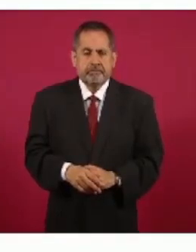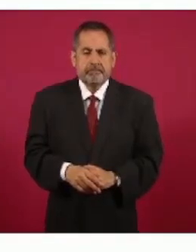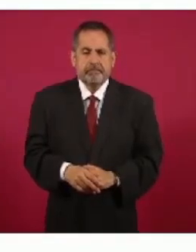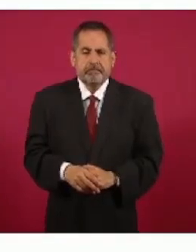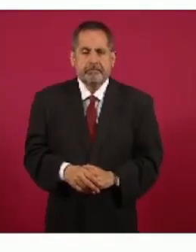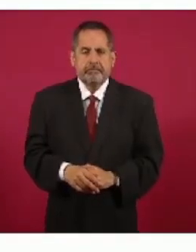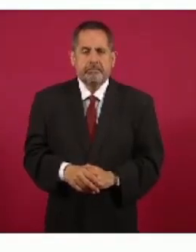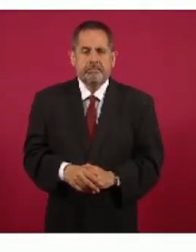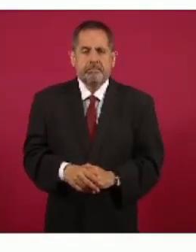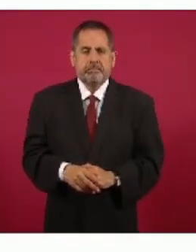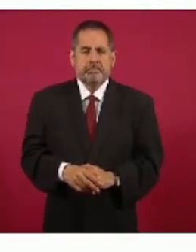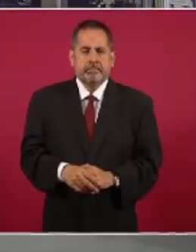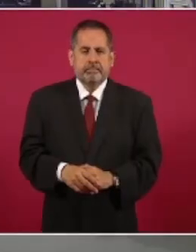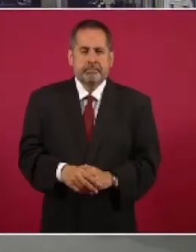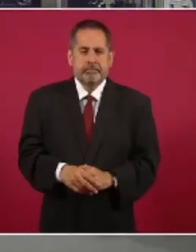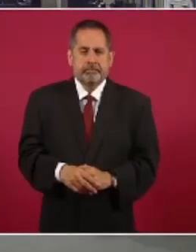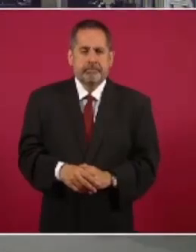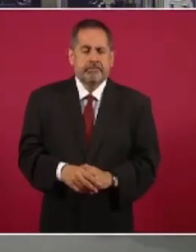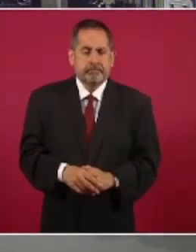Vamos y luego.